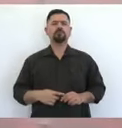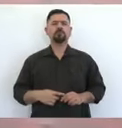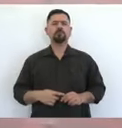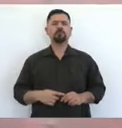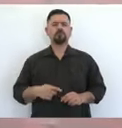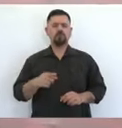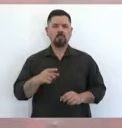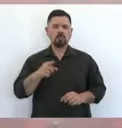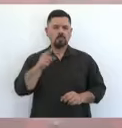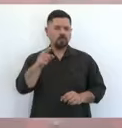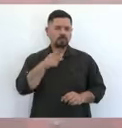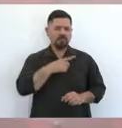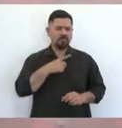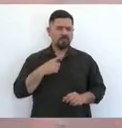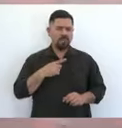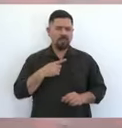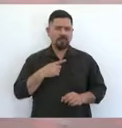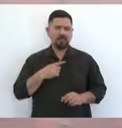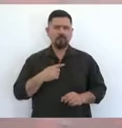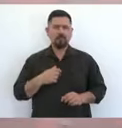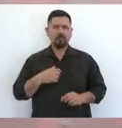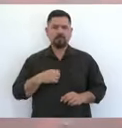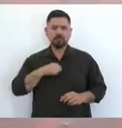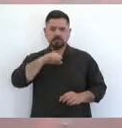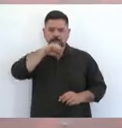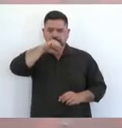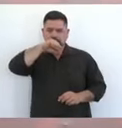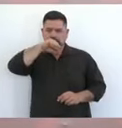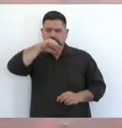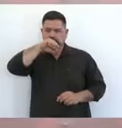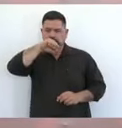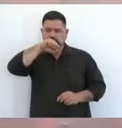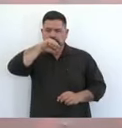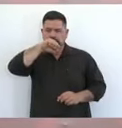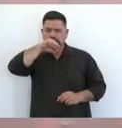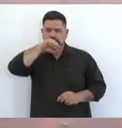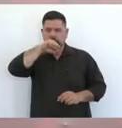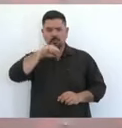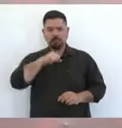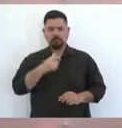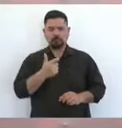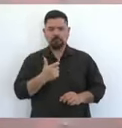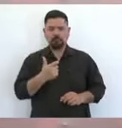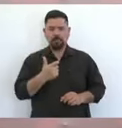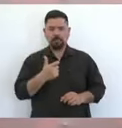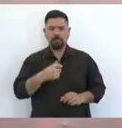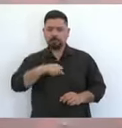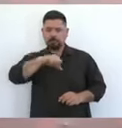mucho apego ni al dinero ni al poder.